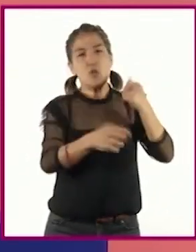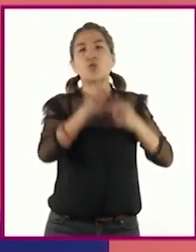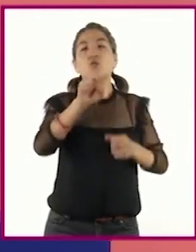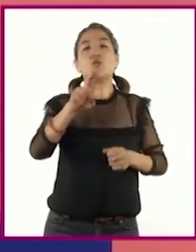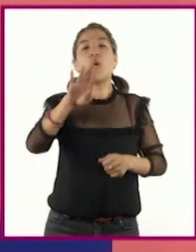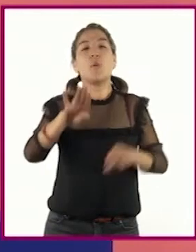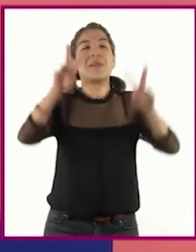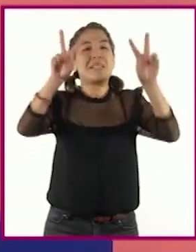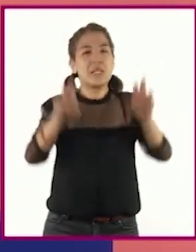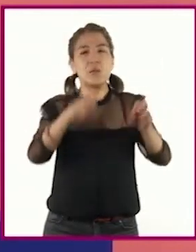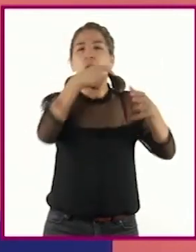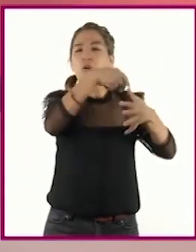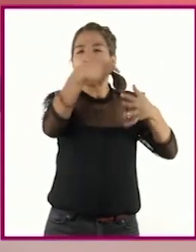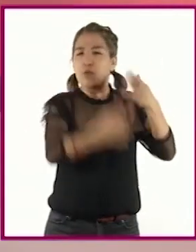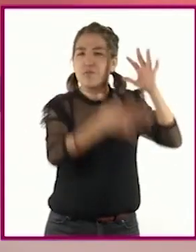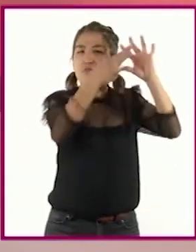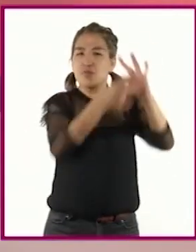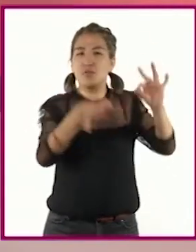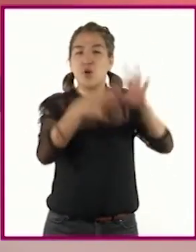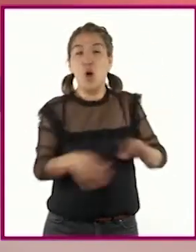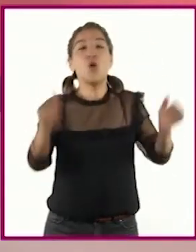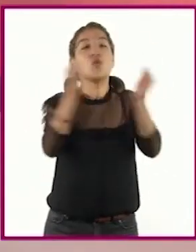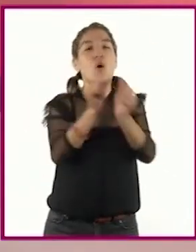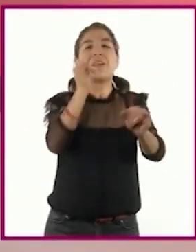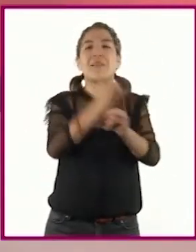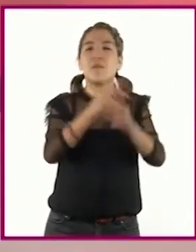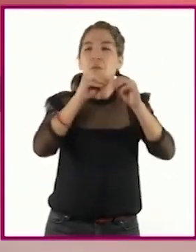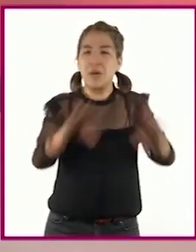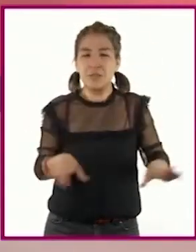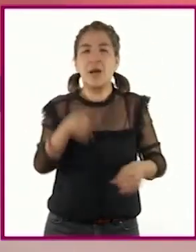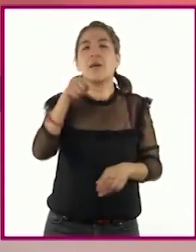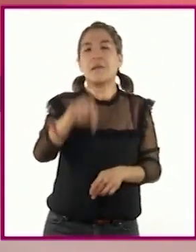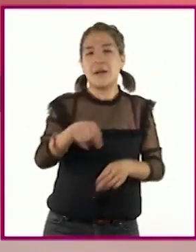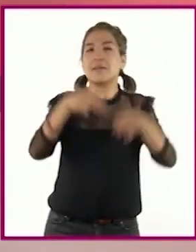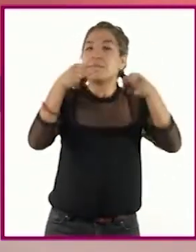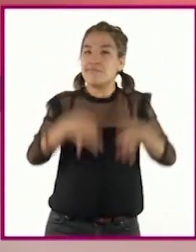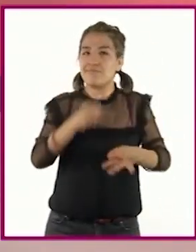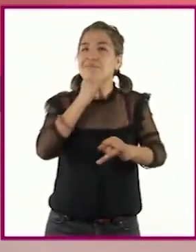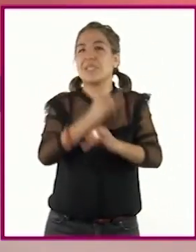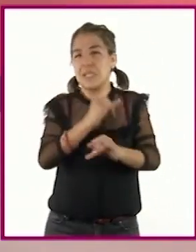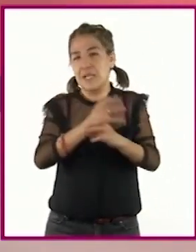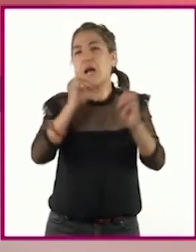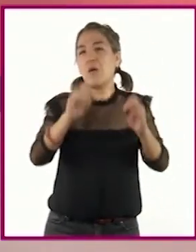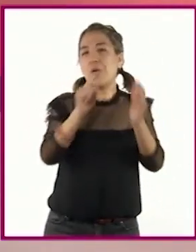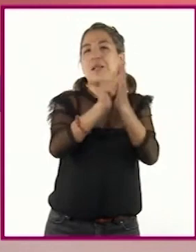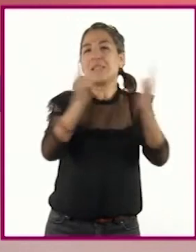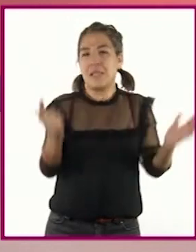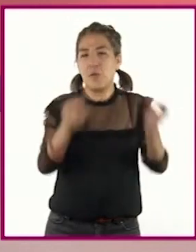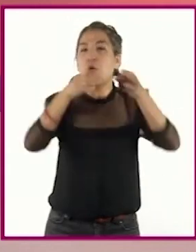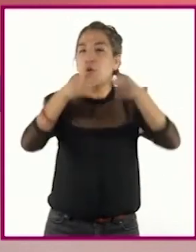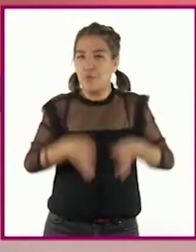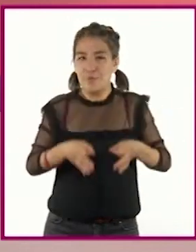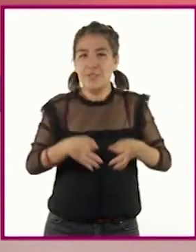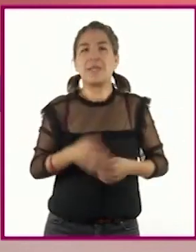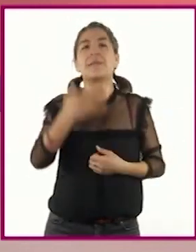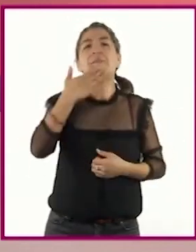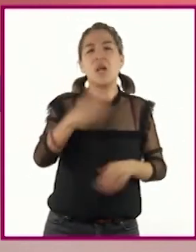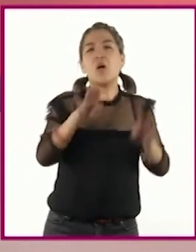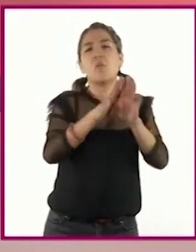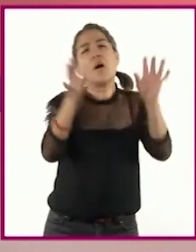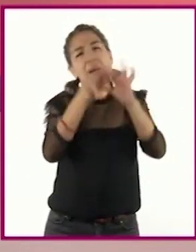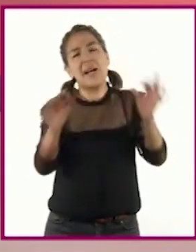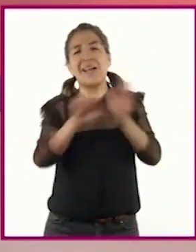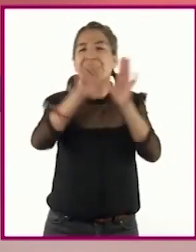la información que previamente investigaron en fuentes confiables. También pueden agregar ejemplos, anécdotas